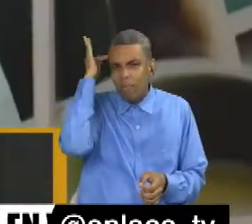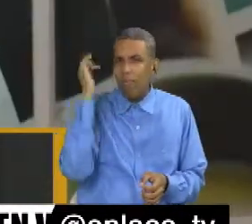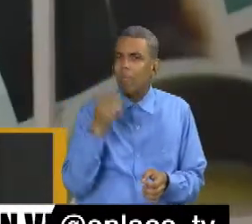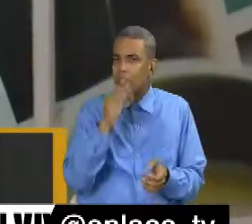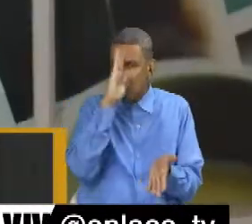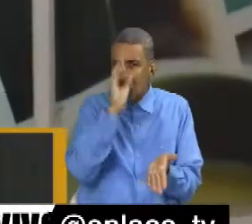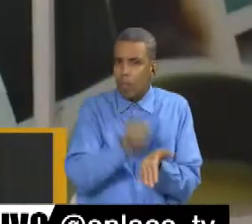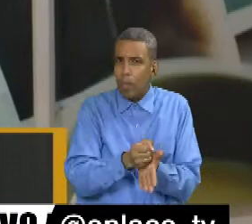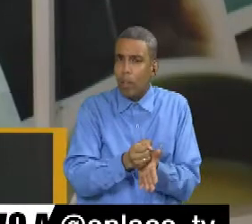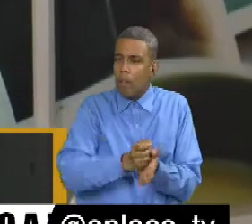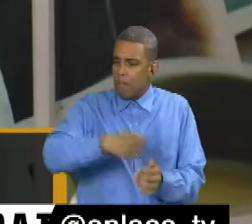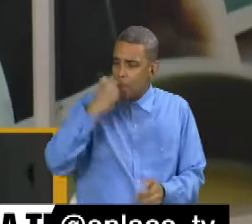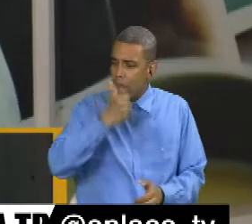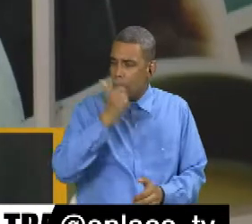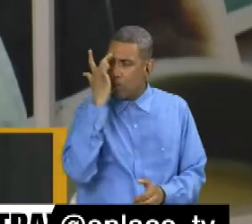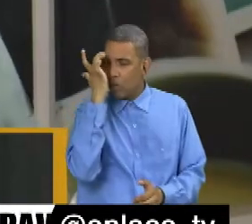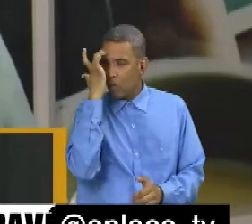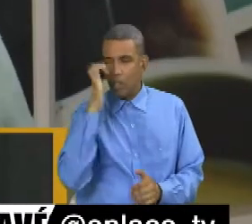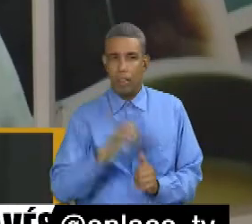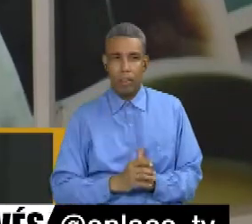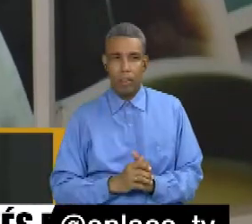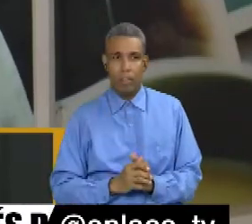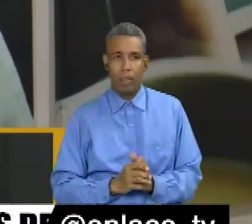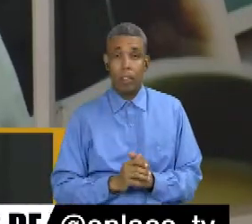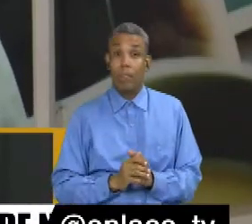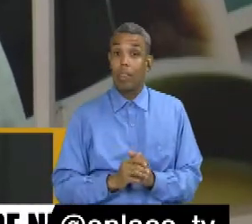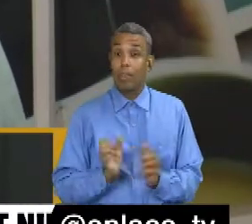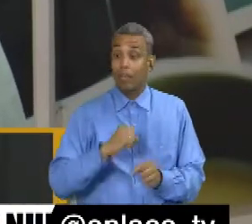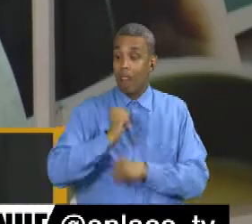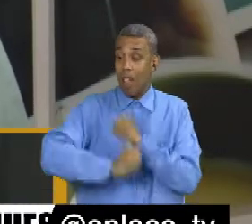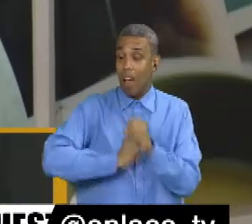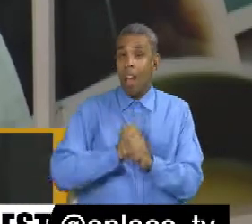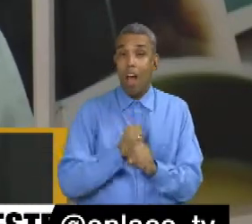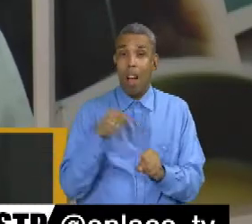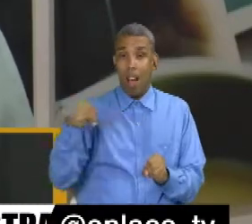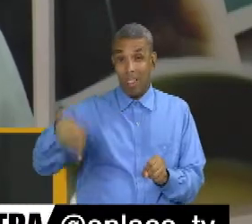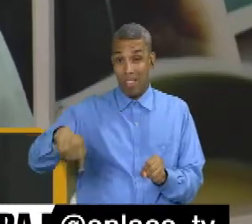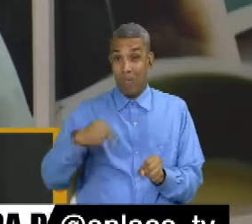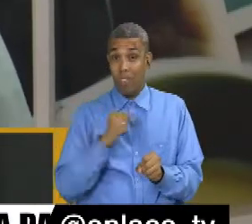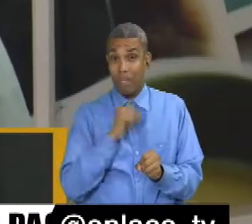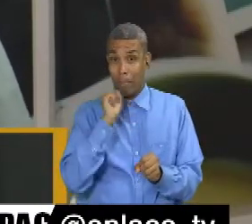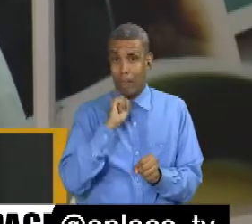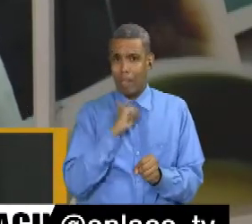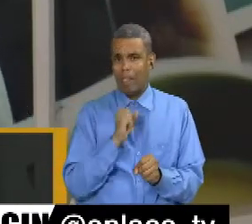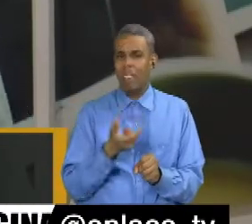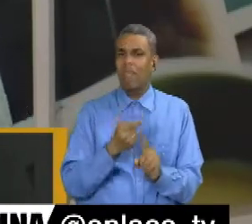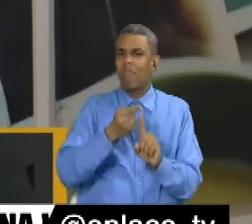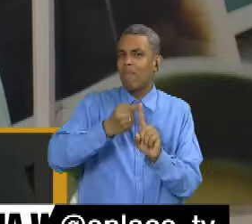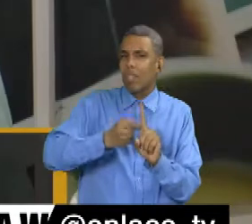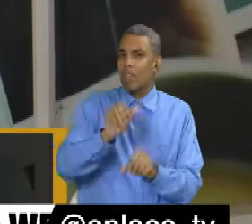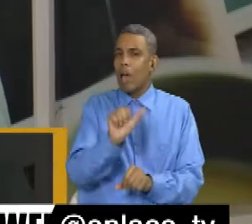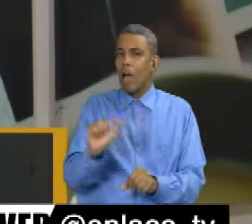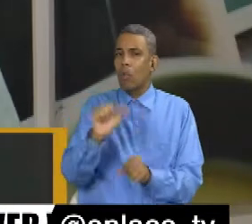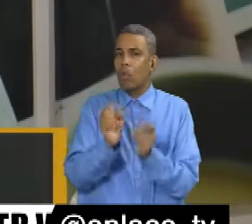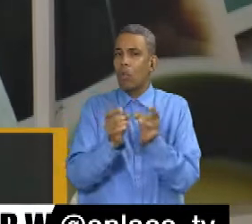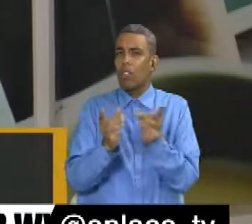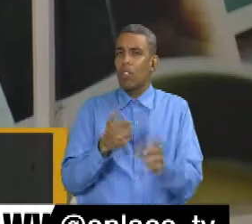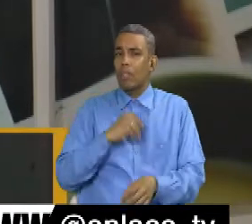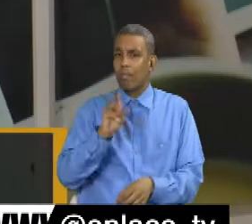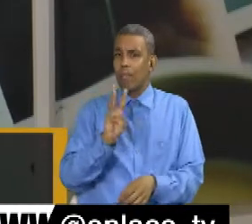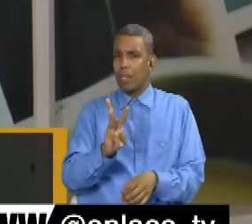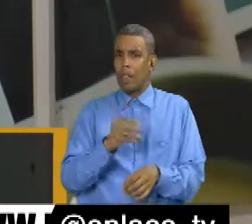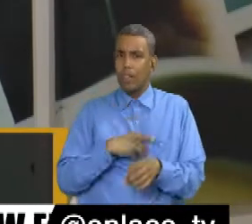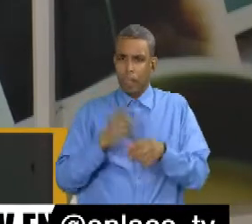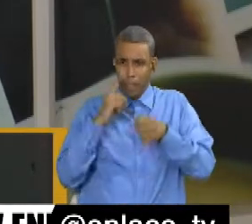Vuelta a Colombia, por fortuna, este año estará llegando en Barranca Bermeja el día 3 de agosto. Una etapa larguísima de más de